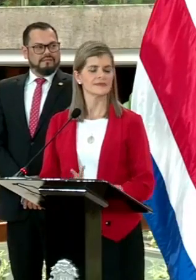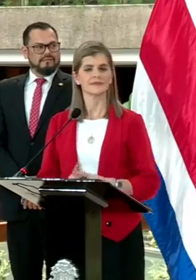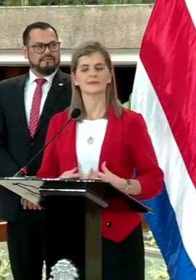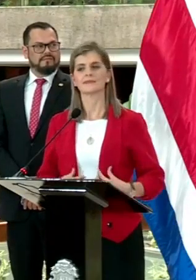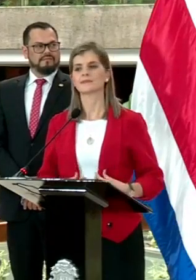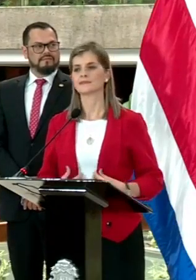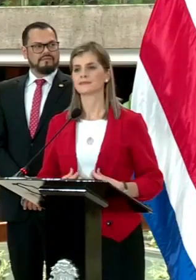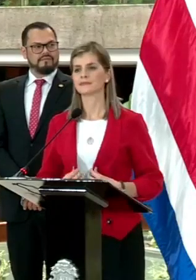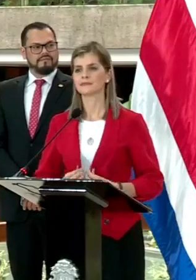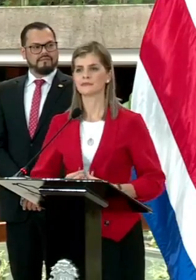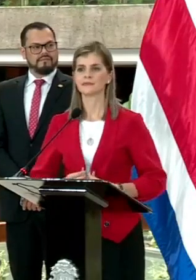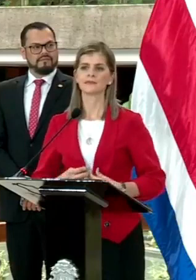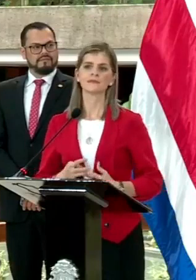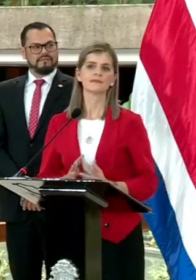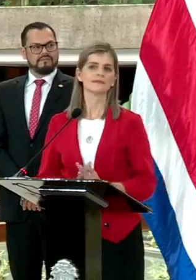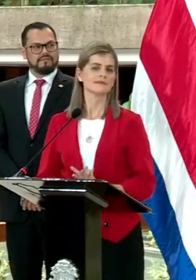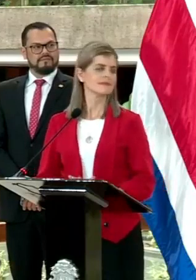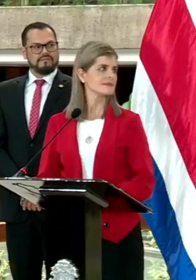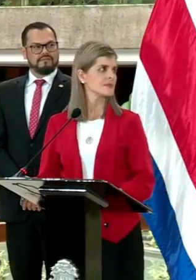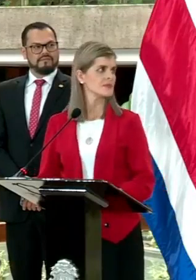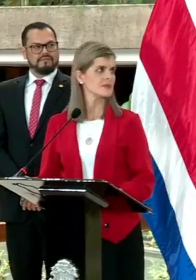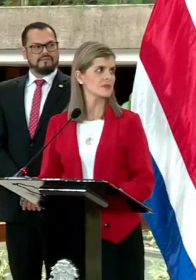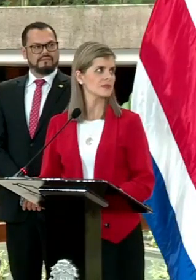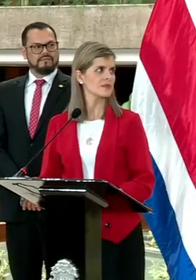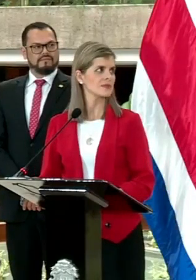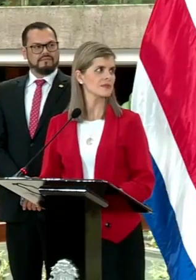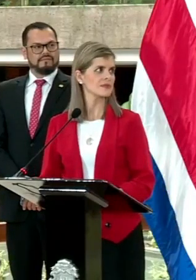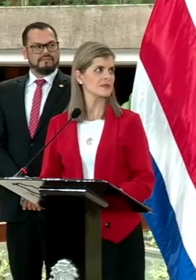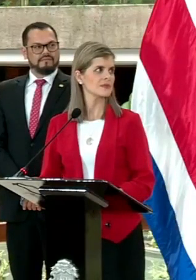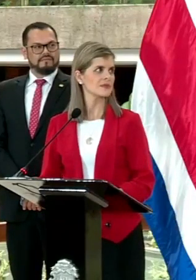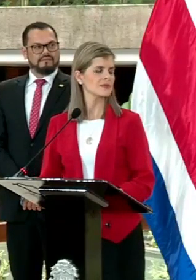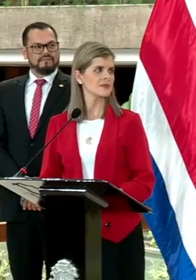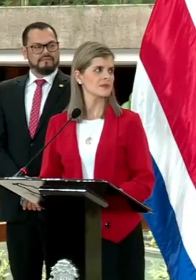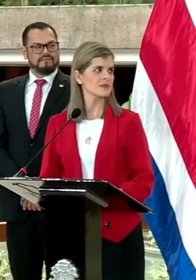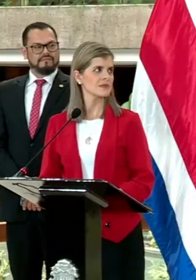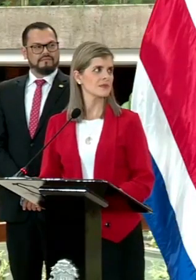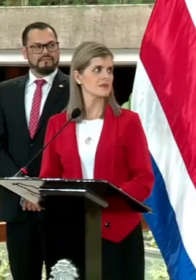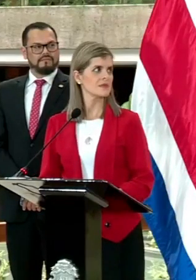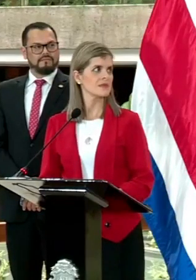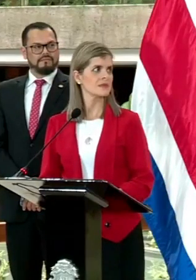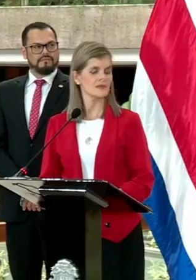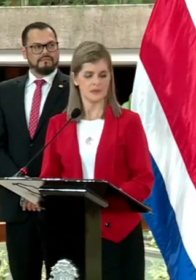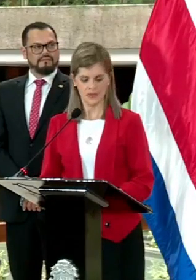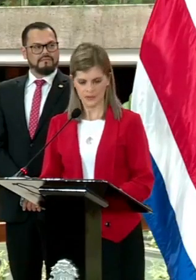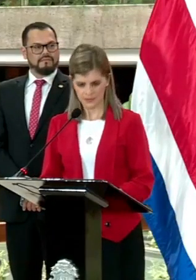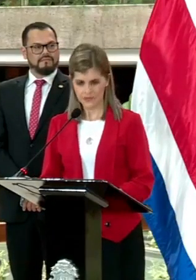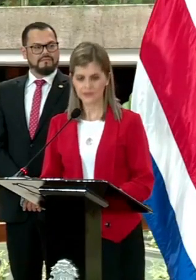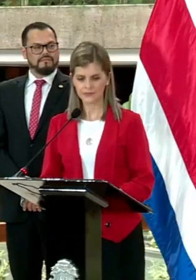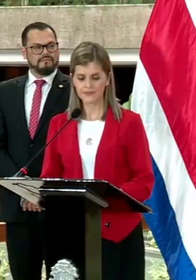celebración de 15 de septiembre. Resulta que la Contraloría nos mandó... La Contraloría General